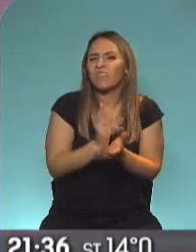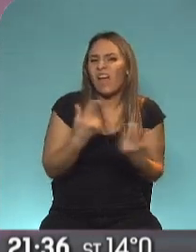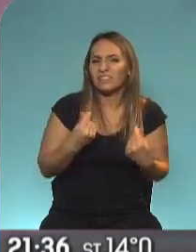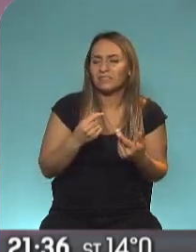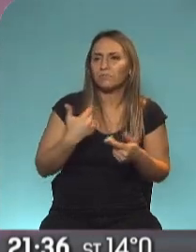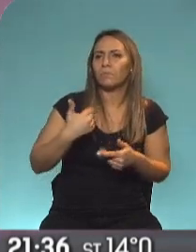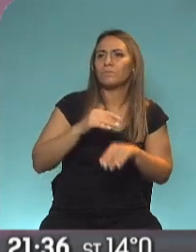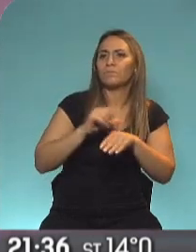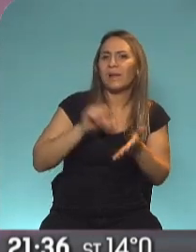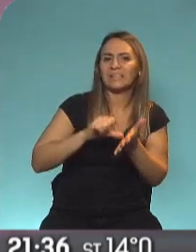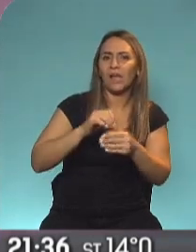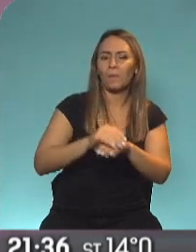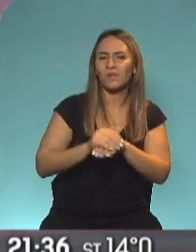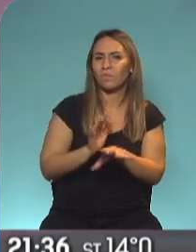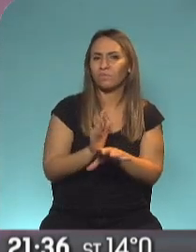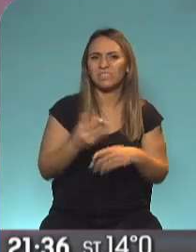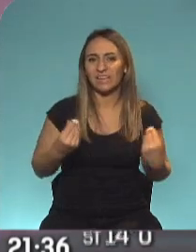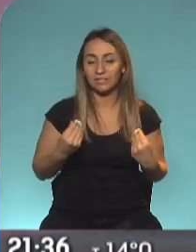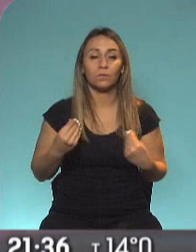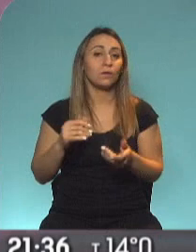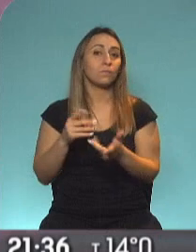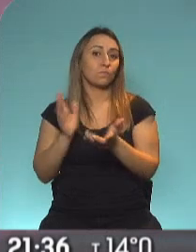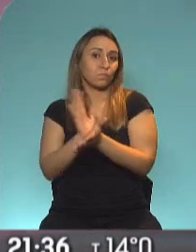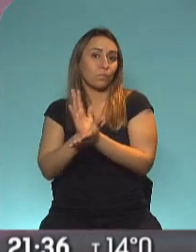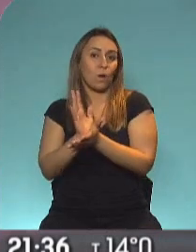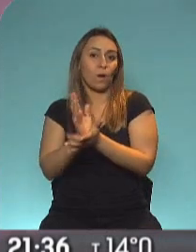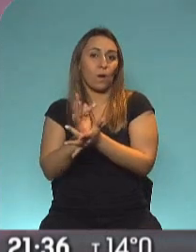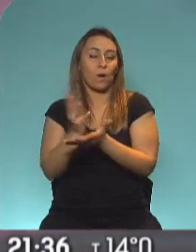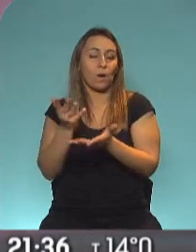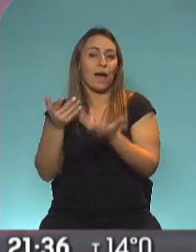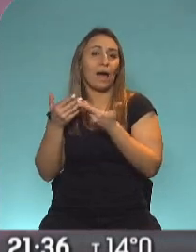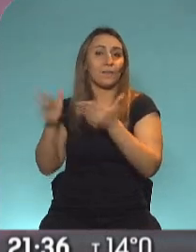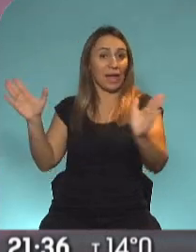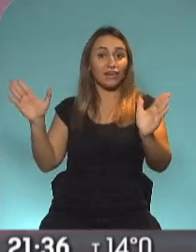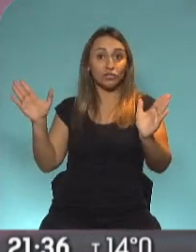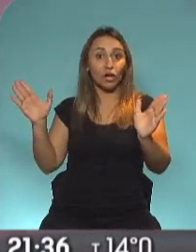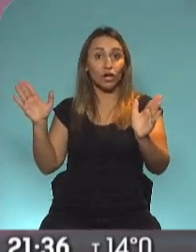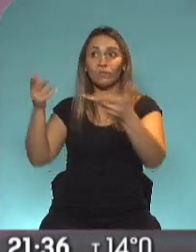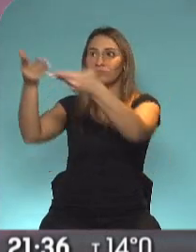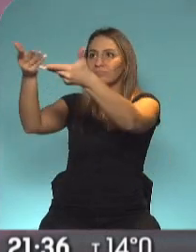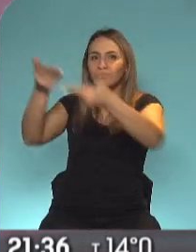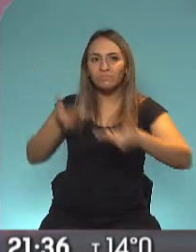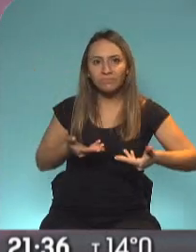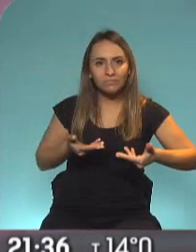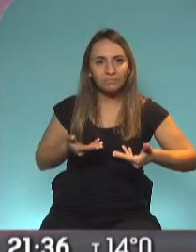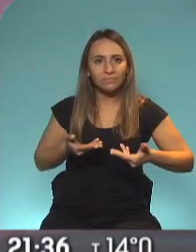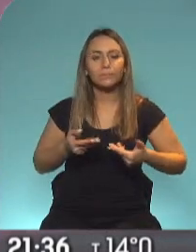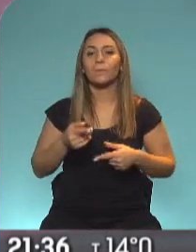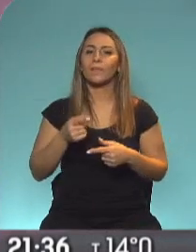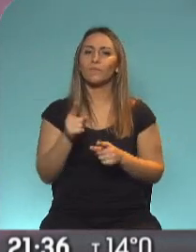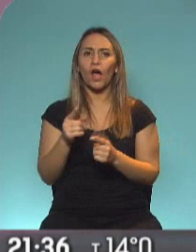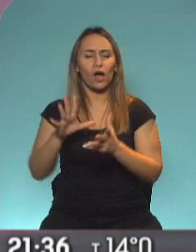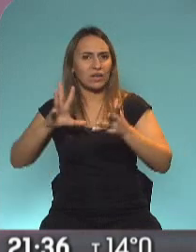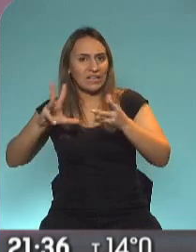abiertos. Argentina siempre actuó de esa manera. Pero hablamos de Siria y decimos que la crisis